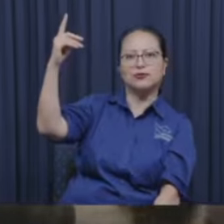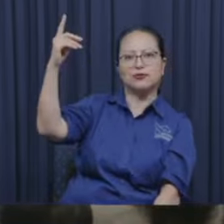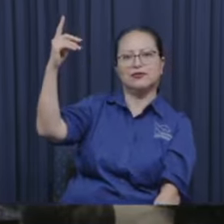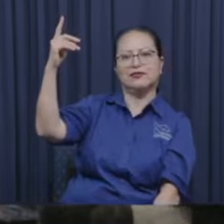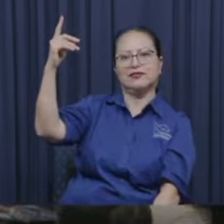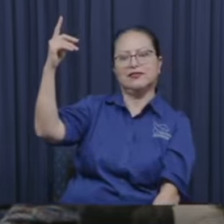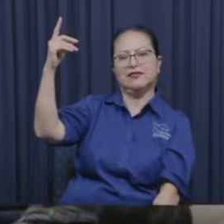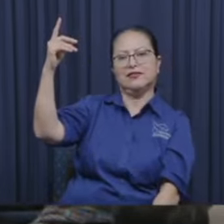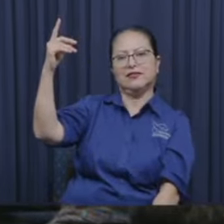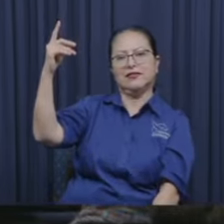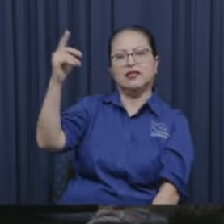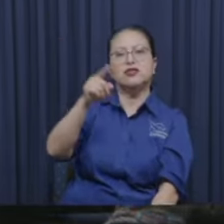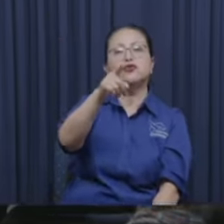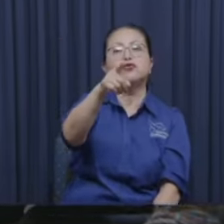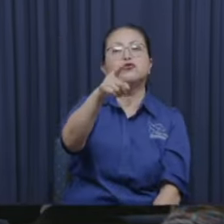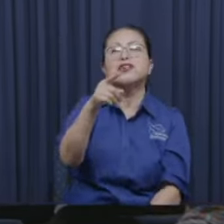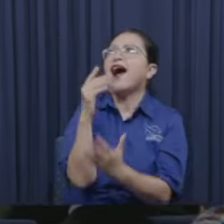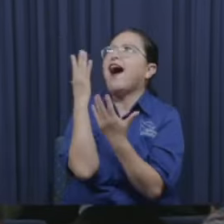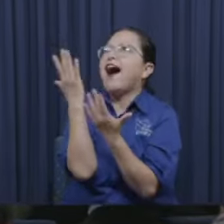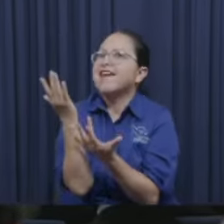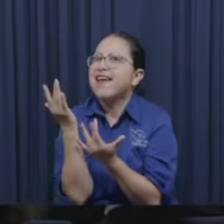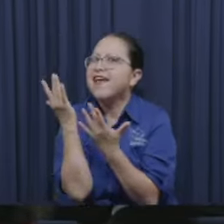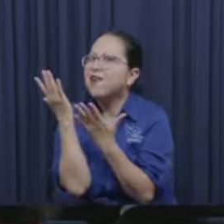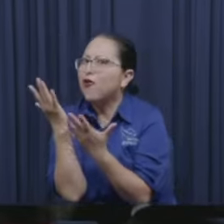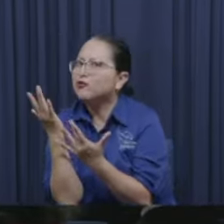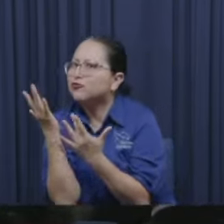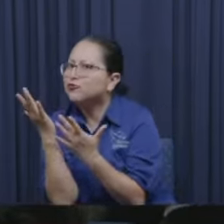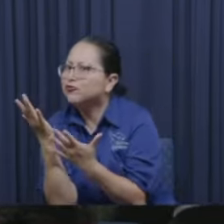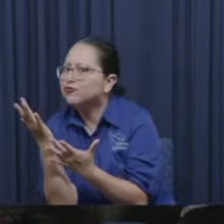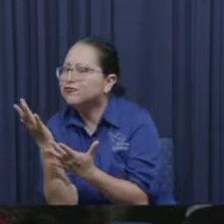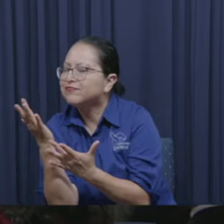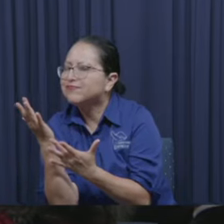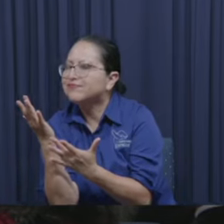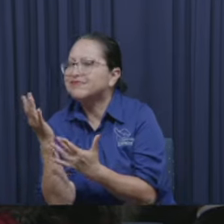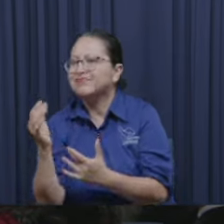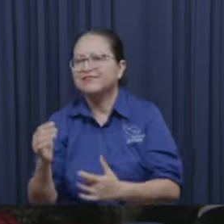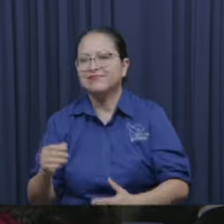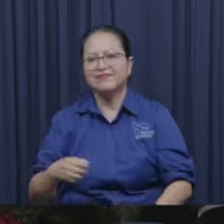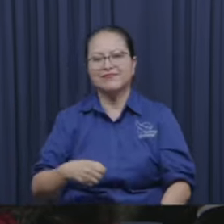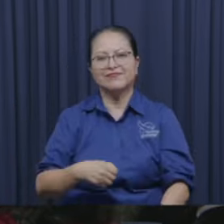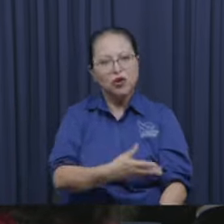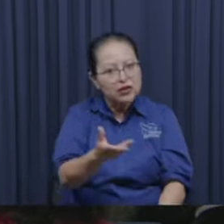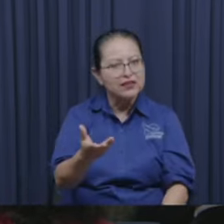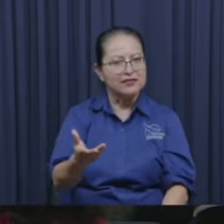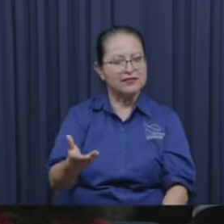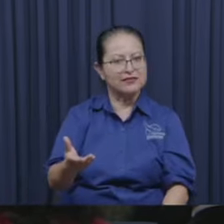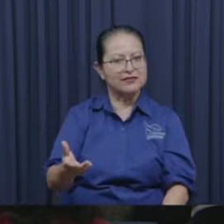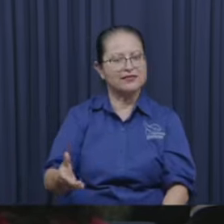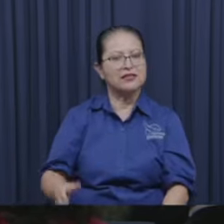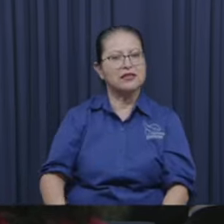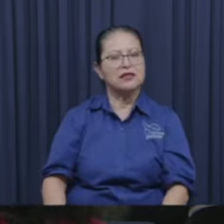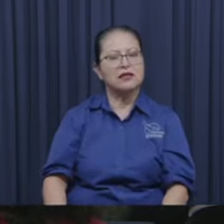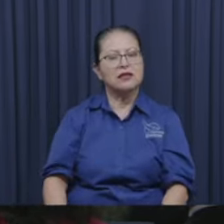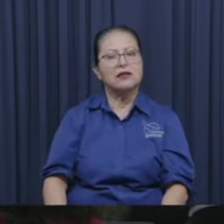agradó tus deseos son órdenes Bueno pero sigamos acá